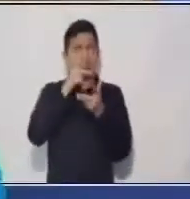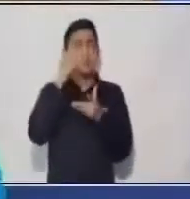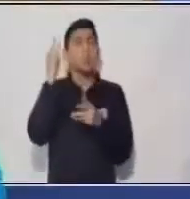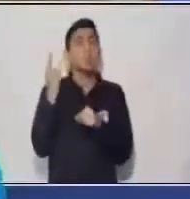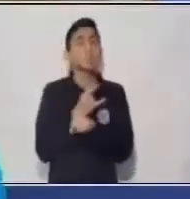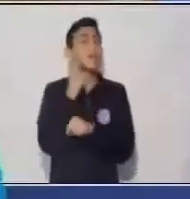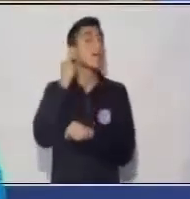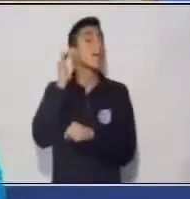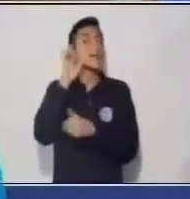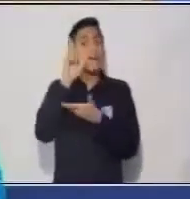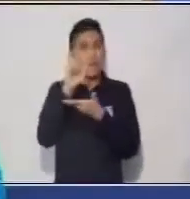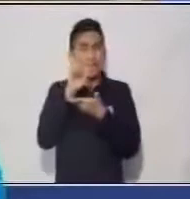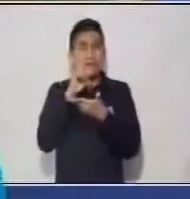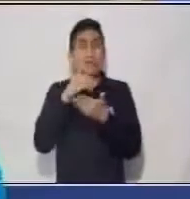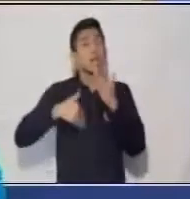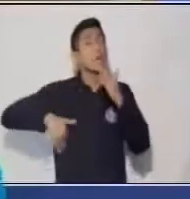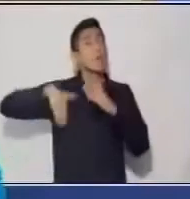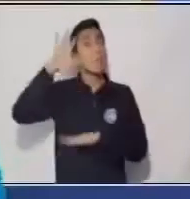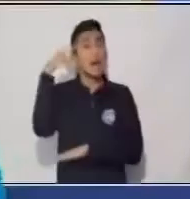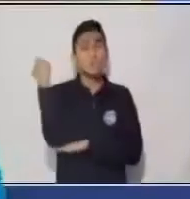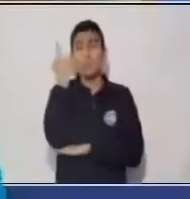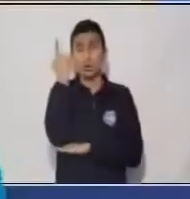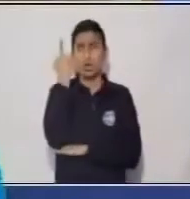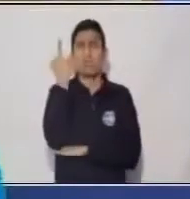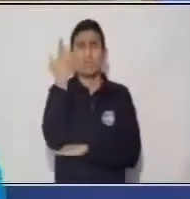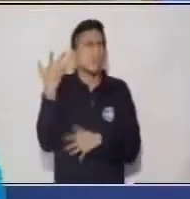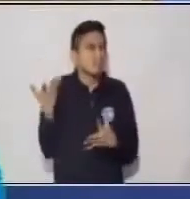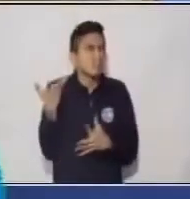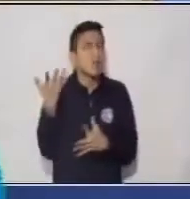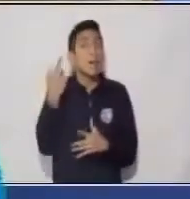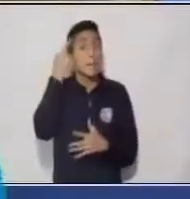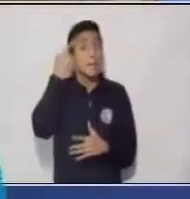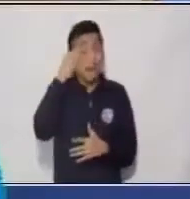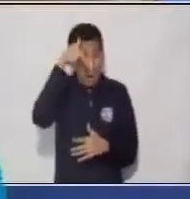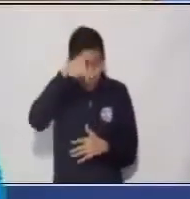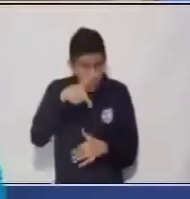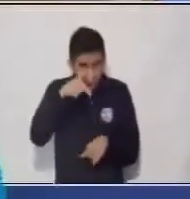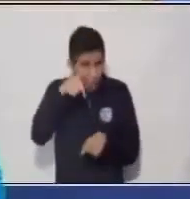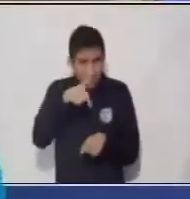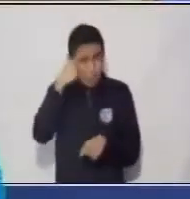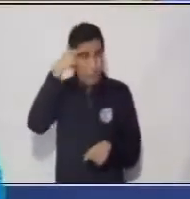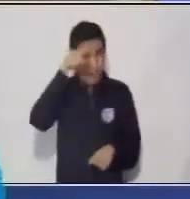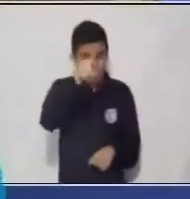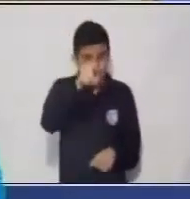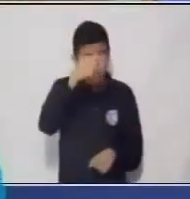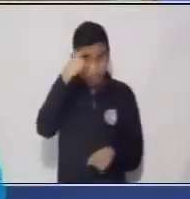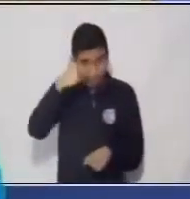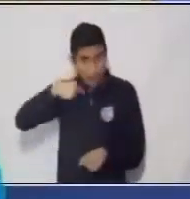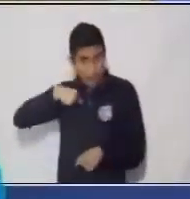gel antibacterial. Y lo más importante, en este momento, para ti,